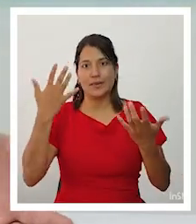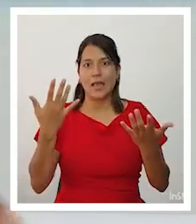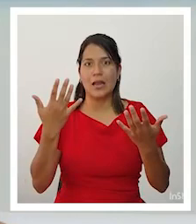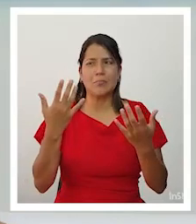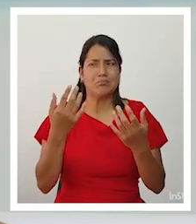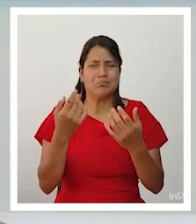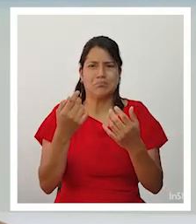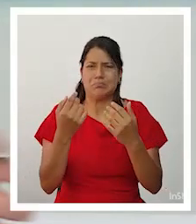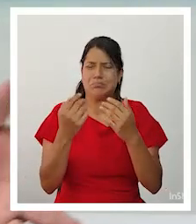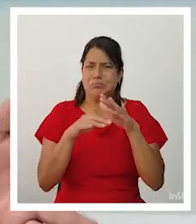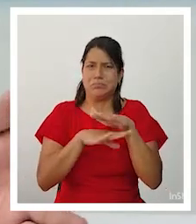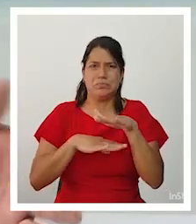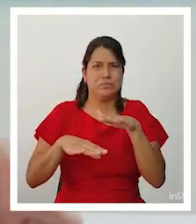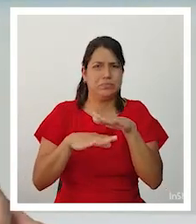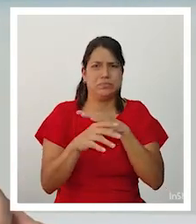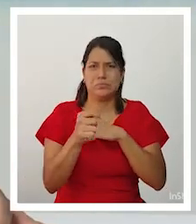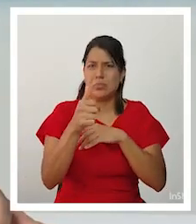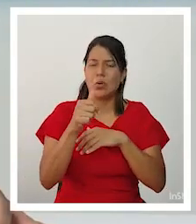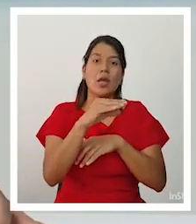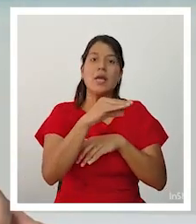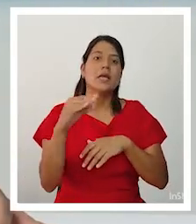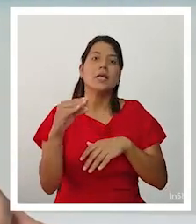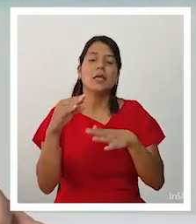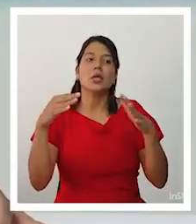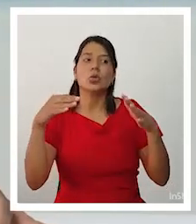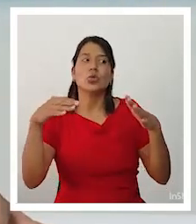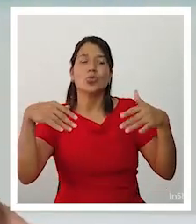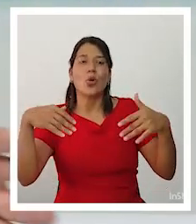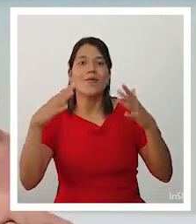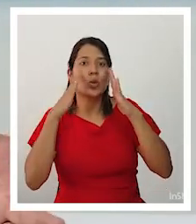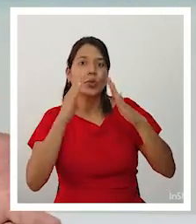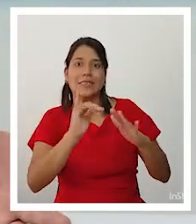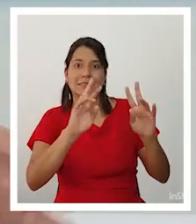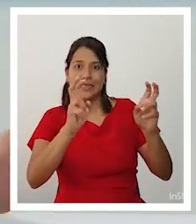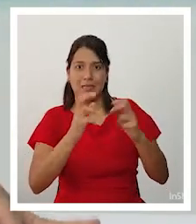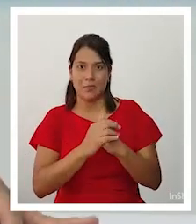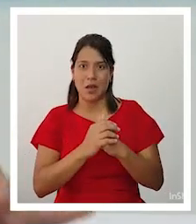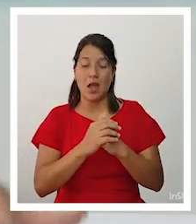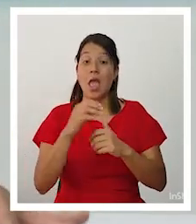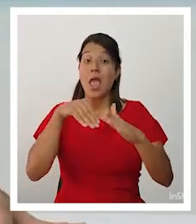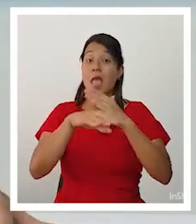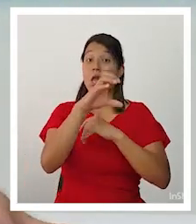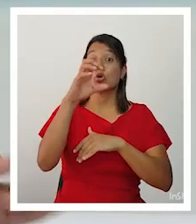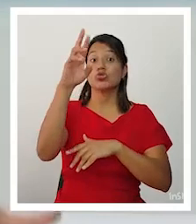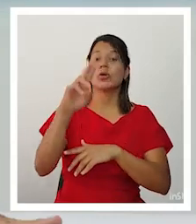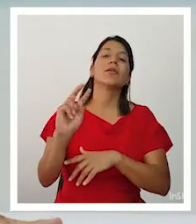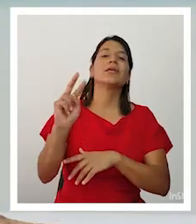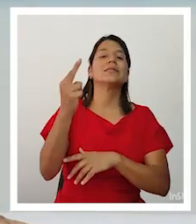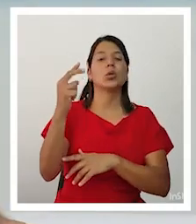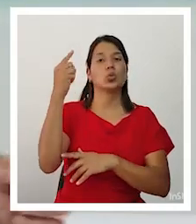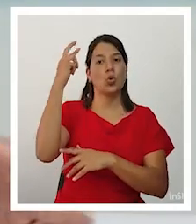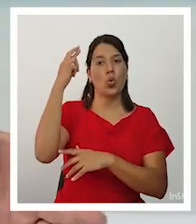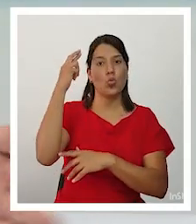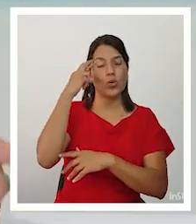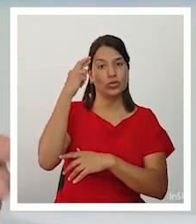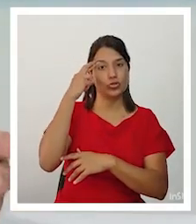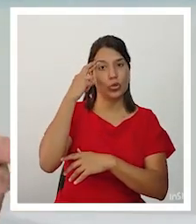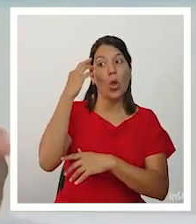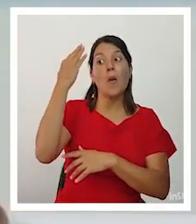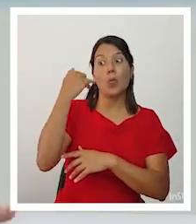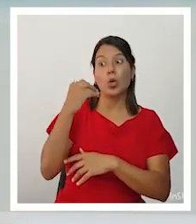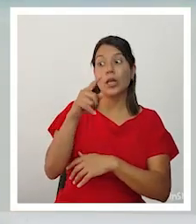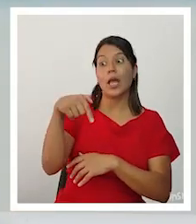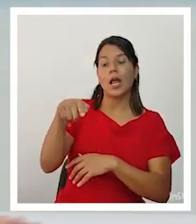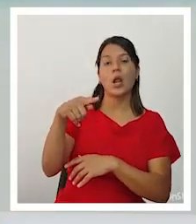precaria y no se ha tomado en consideración eso mismo. En Costa Rica, la segunda causa por el cual las